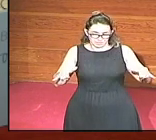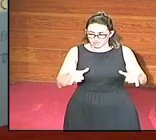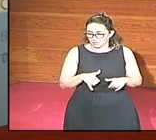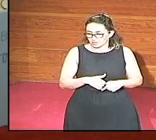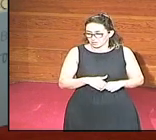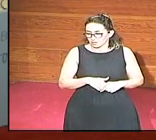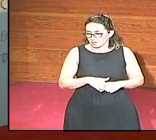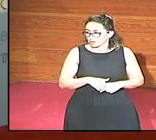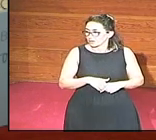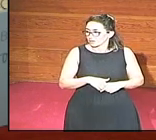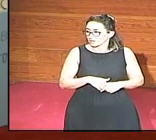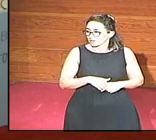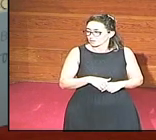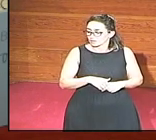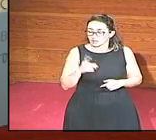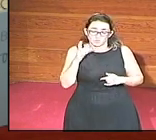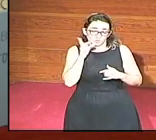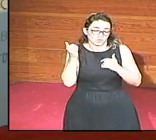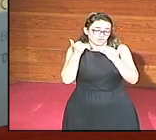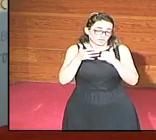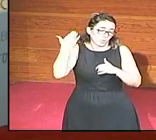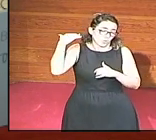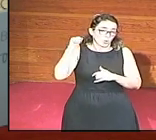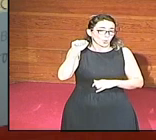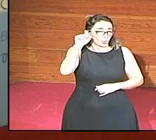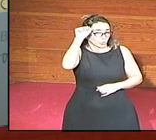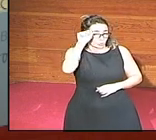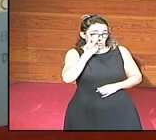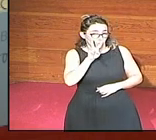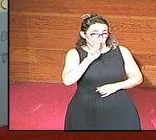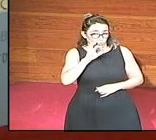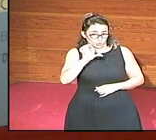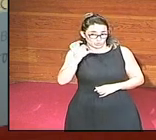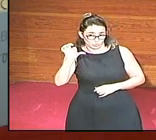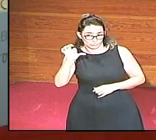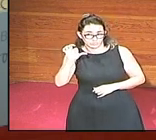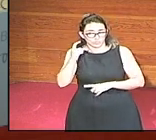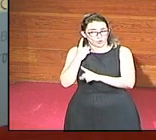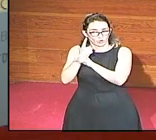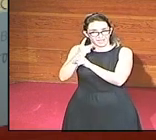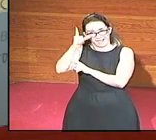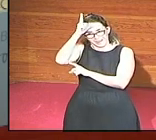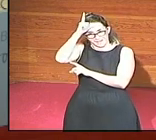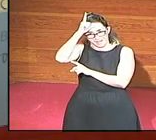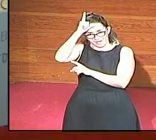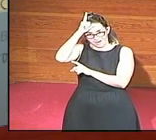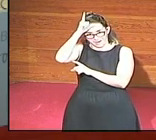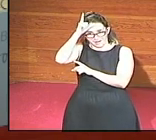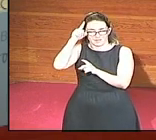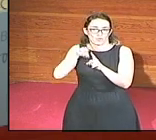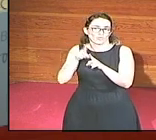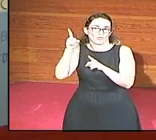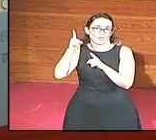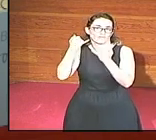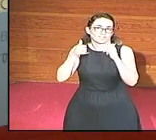es celebran la victoria de la Unión Soviética contra los alemanes, como si la hubieran luchado solos.